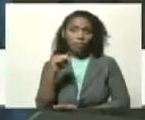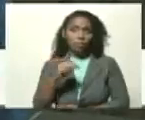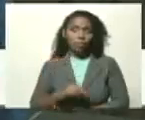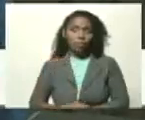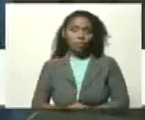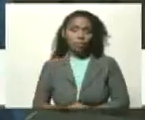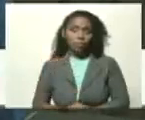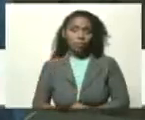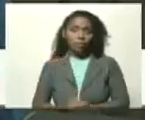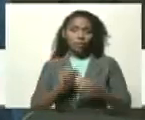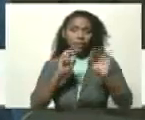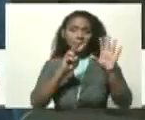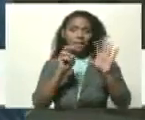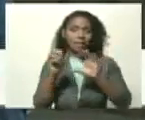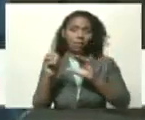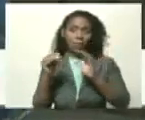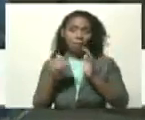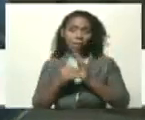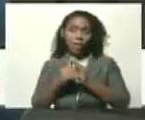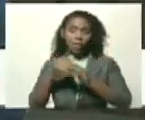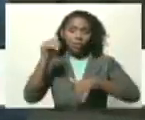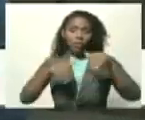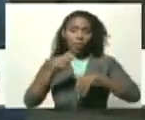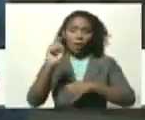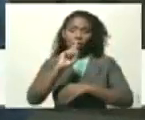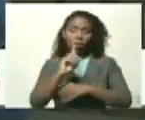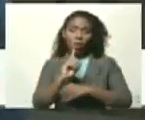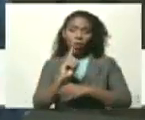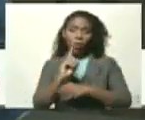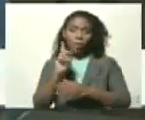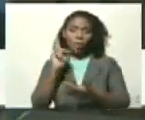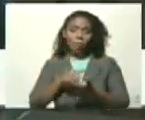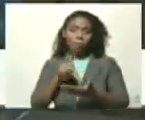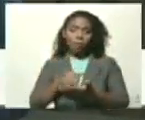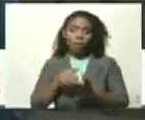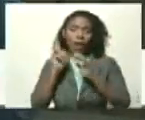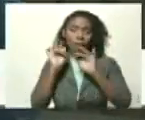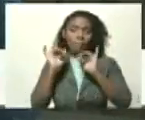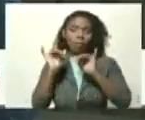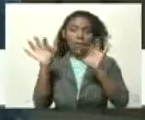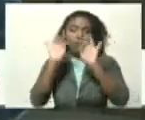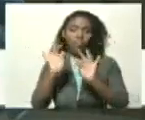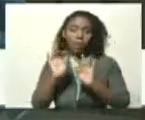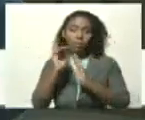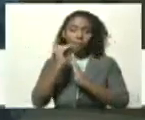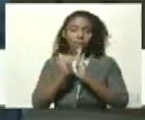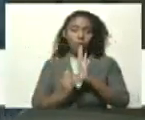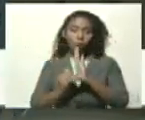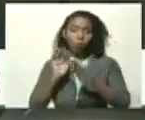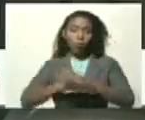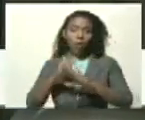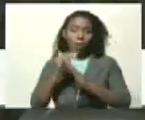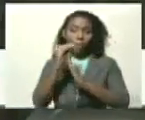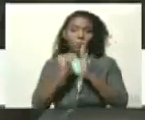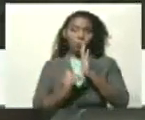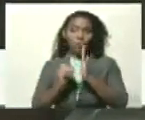fueron 700.000 votos que no ingresaron de la misma manera y se les tuvieron que descontar porque sacaron